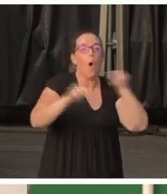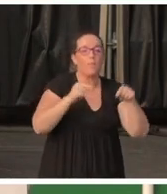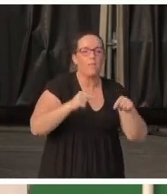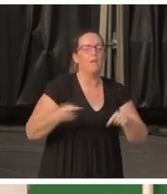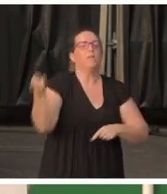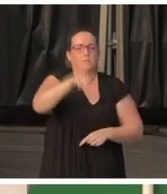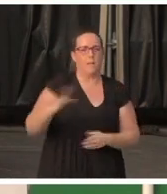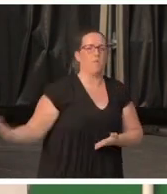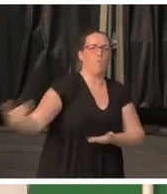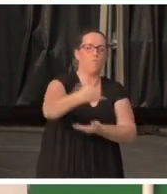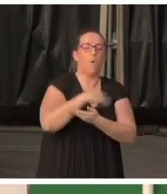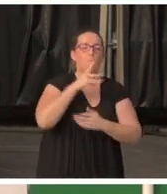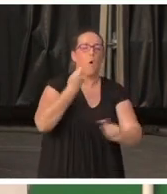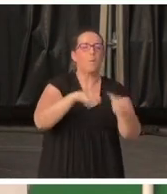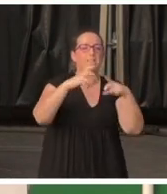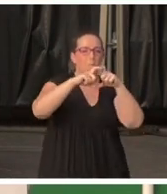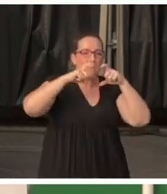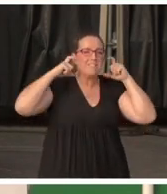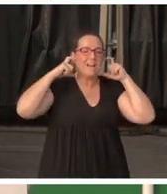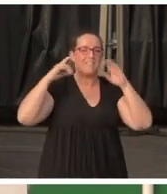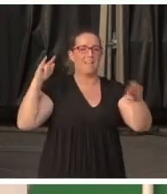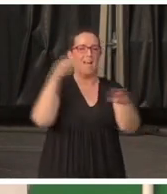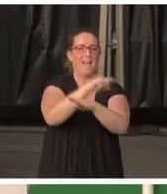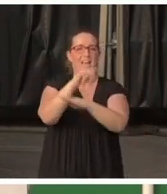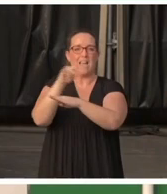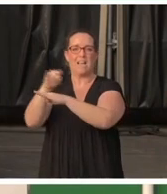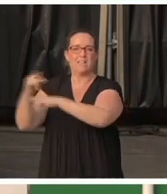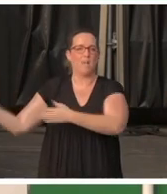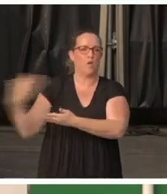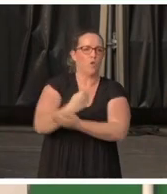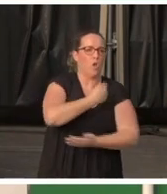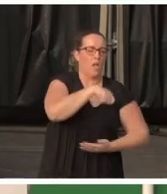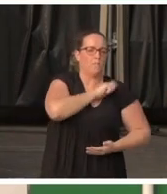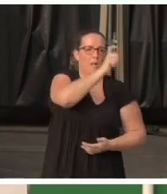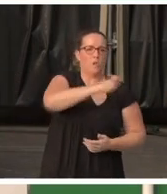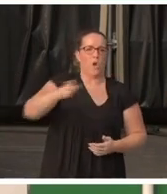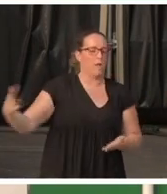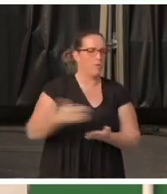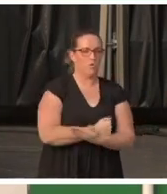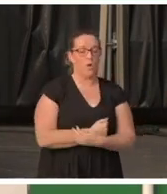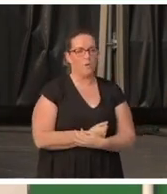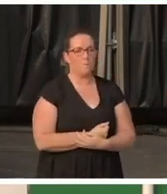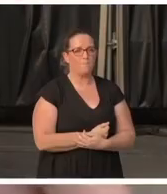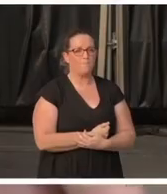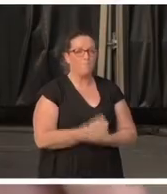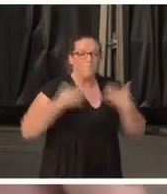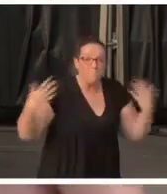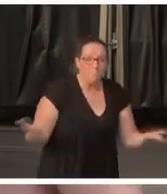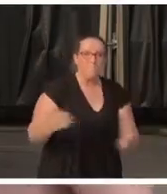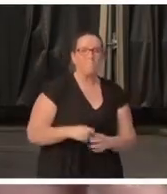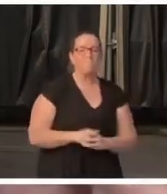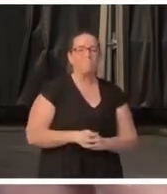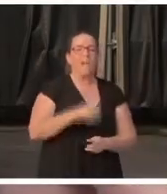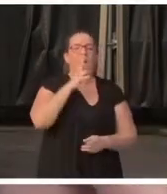a forrarse con la venta de mascarillas, engañando a todos los españoles. No es eso lo que se